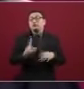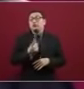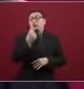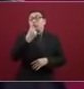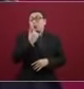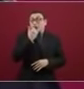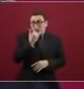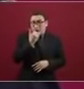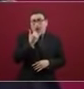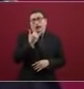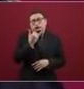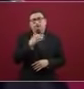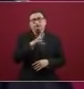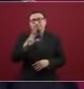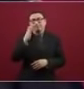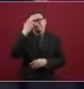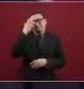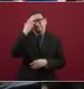vamos a reconocer.